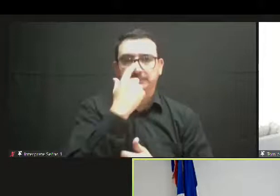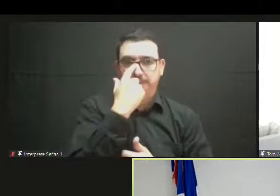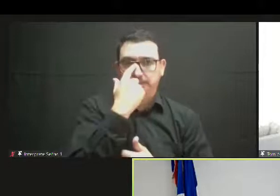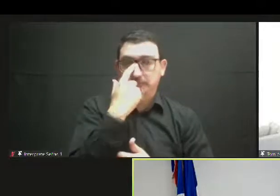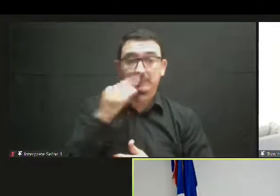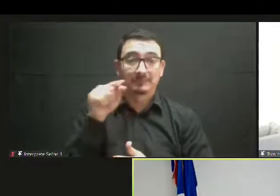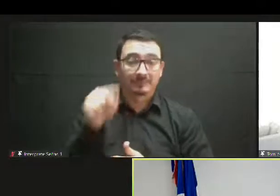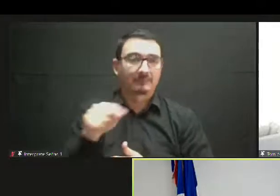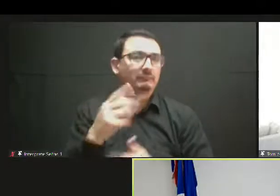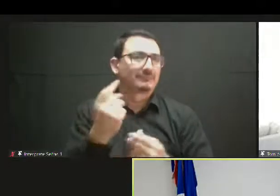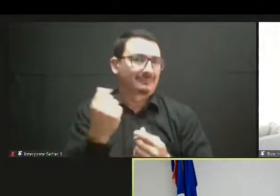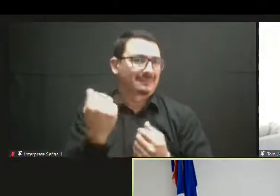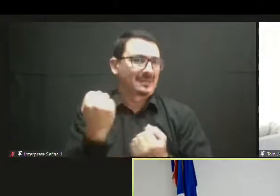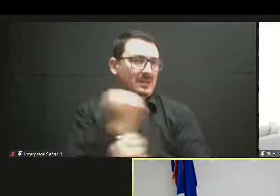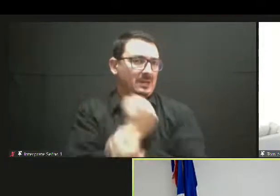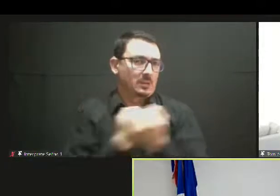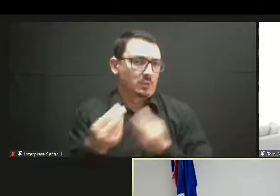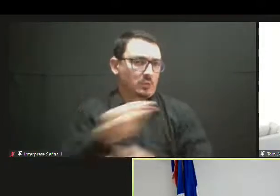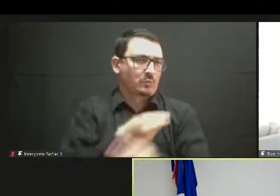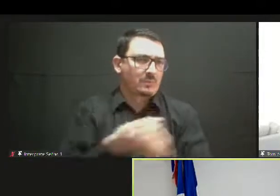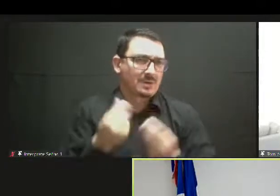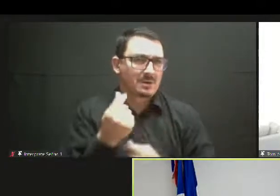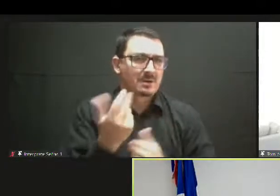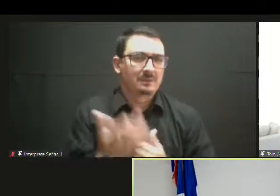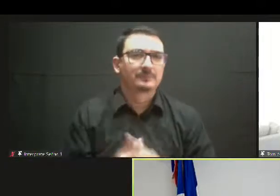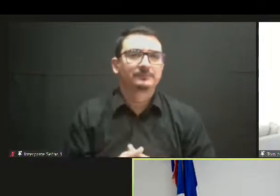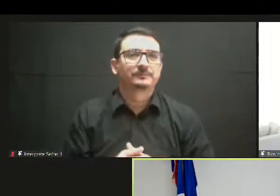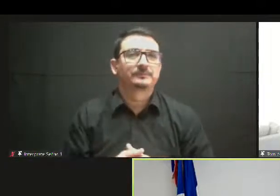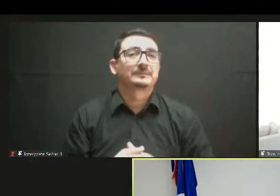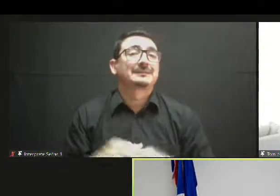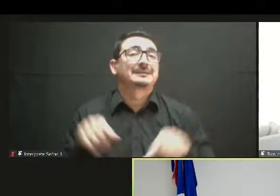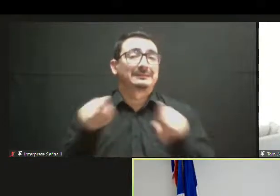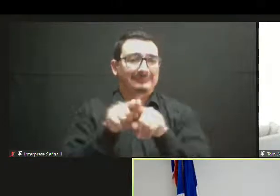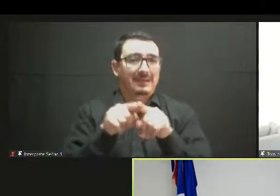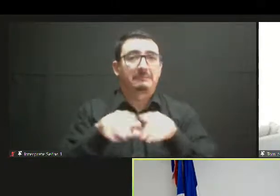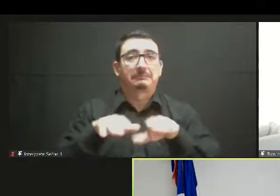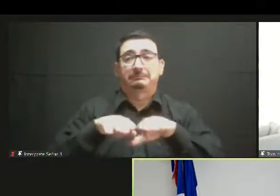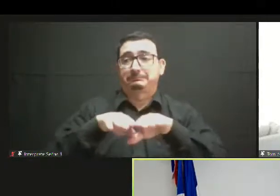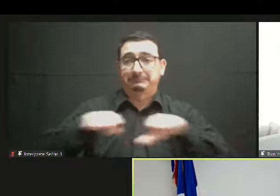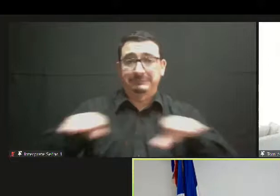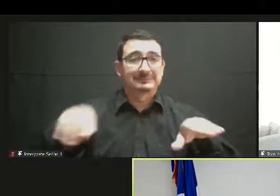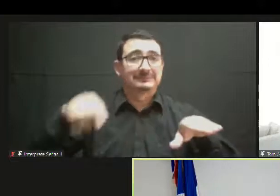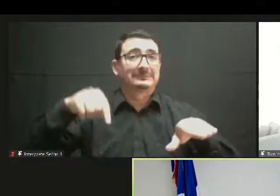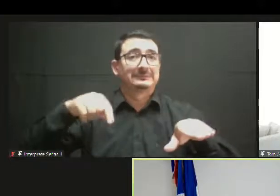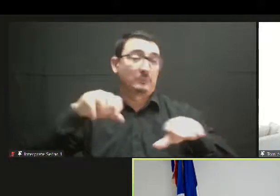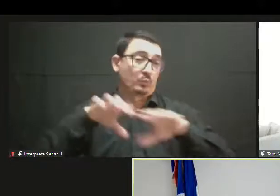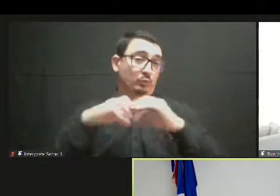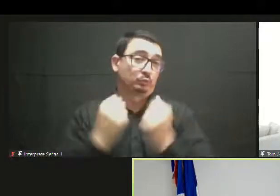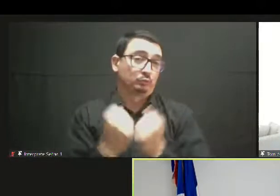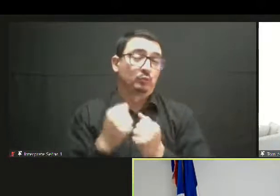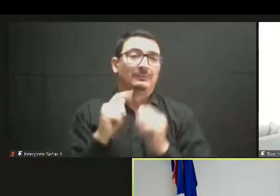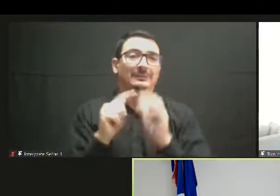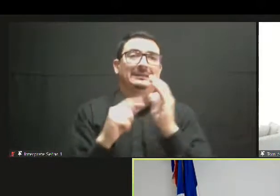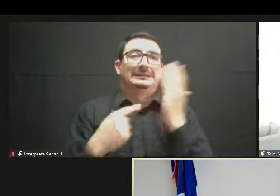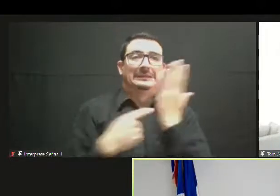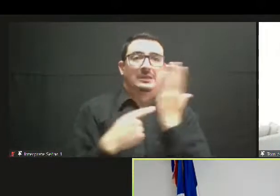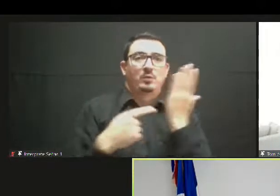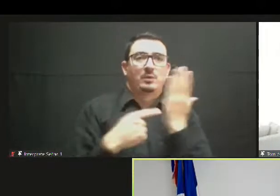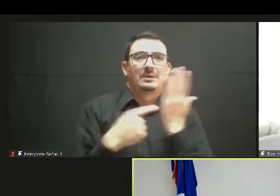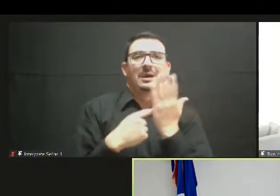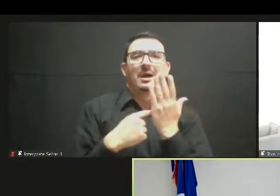económico. Y por último, tenemos una mesa de tecnología de la información y comunicación, que igual que las demás